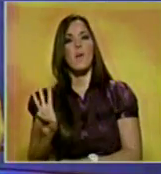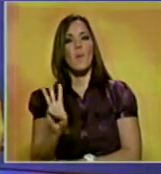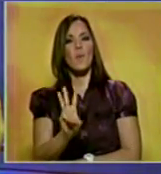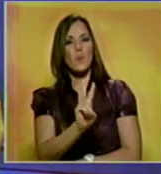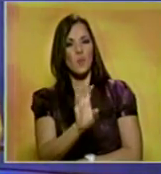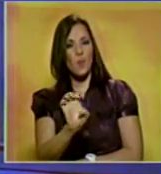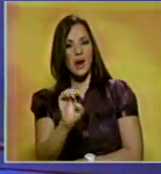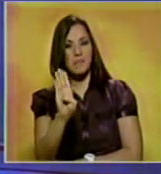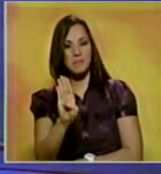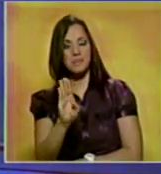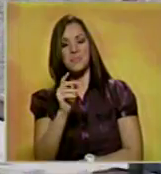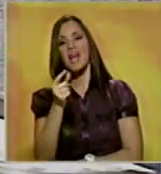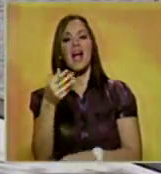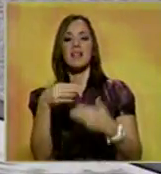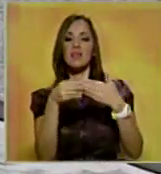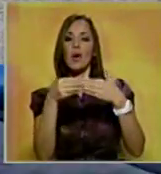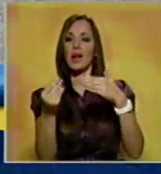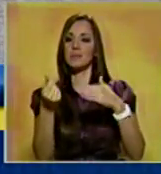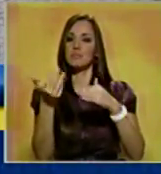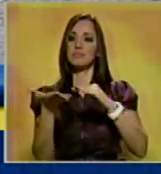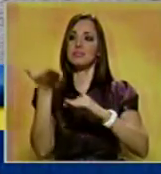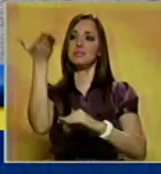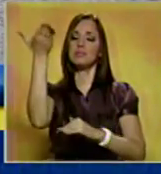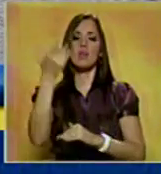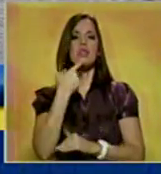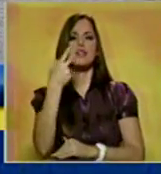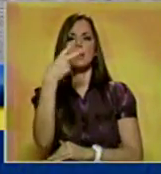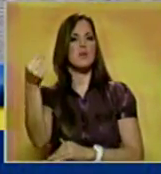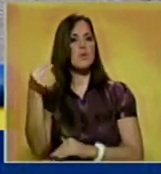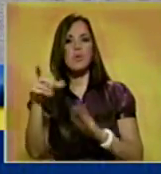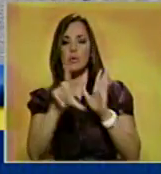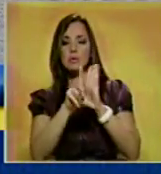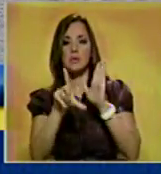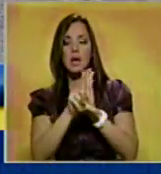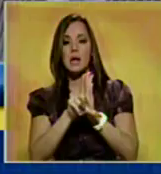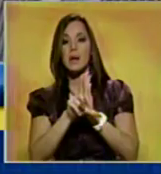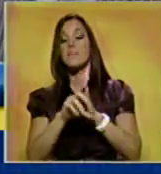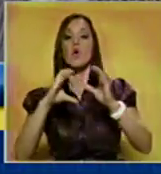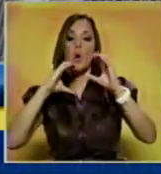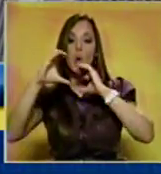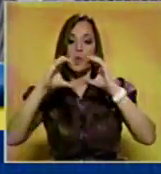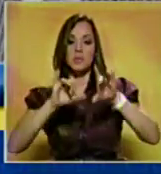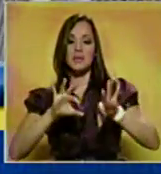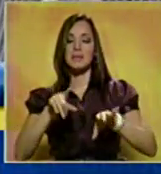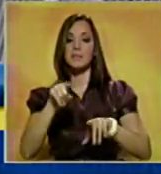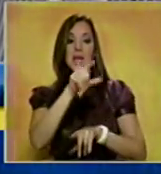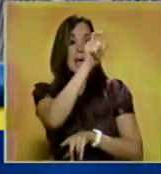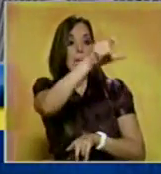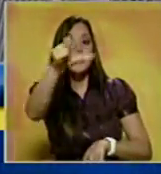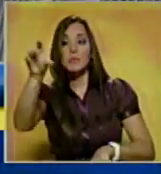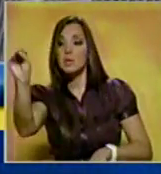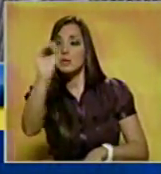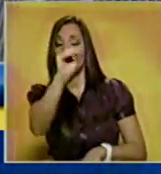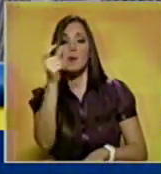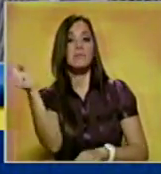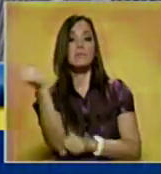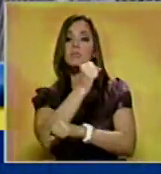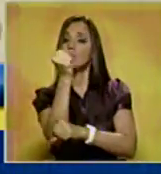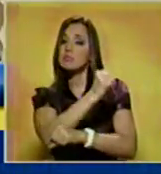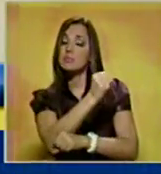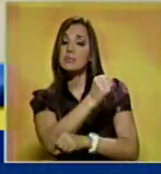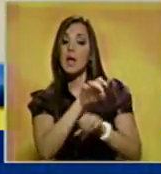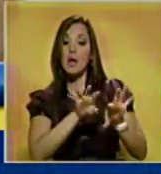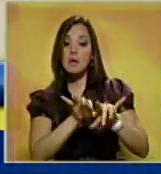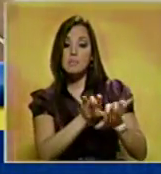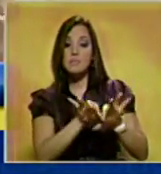pero de validez a través de un comunicado del organismo pidió a los venezolanos no tomar en cuenta sitios de internet que difunden